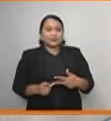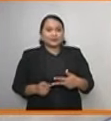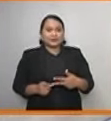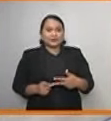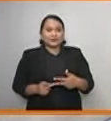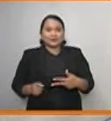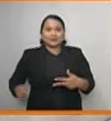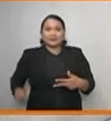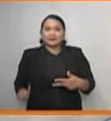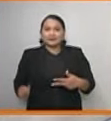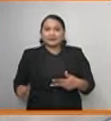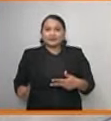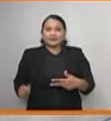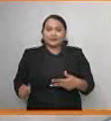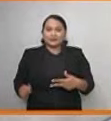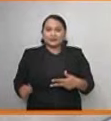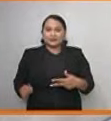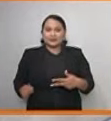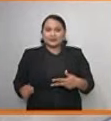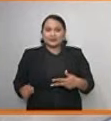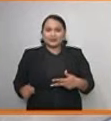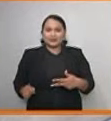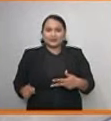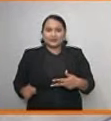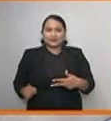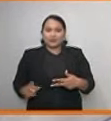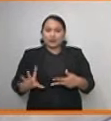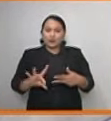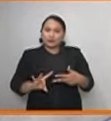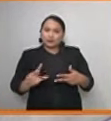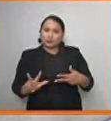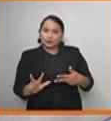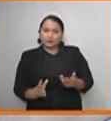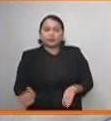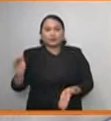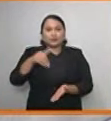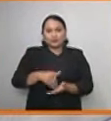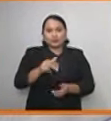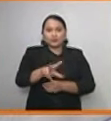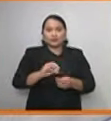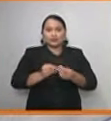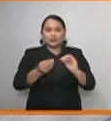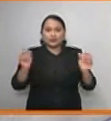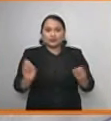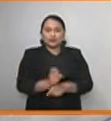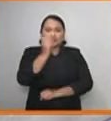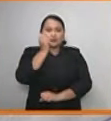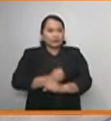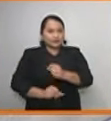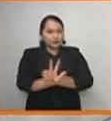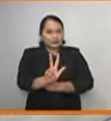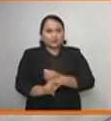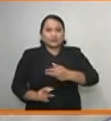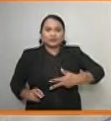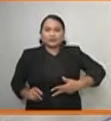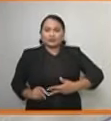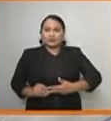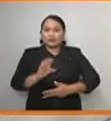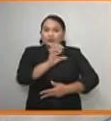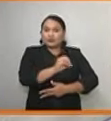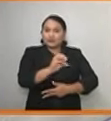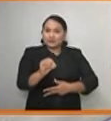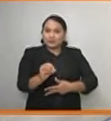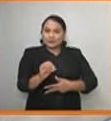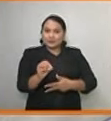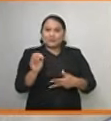y último número ganador, este es el 83. Repito, con mucho gusto, los tres números ganadores en Pega 3 son el